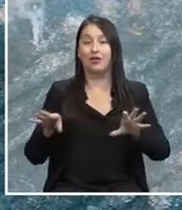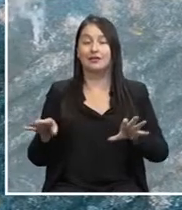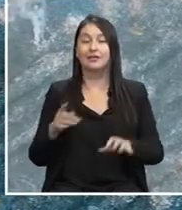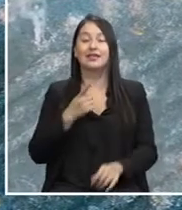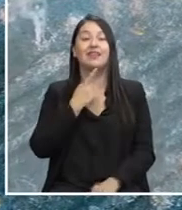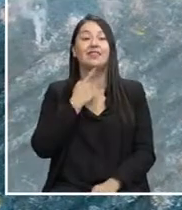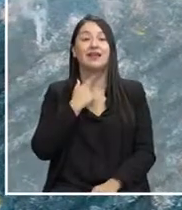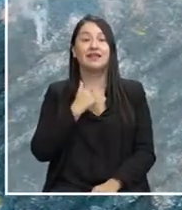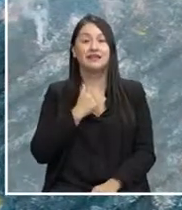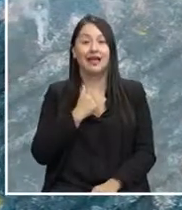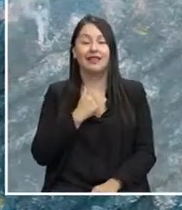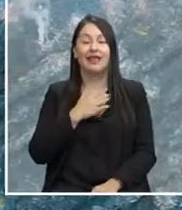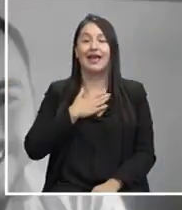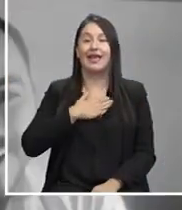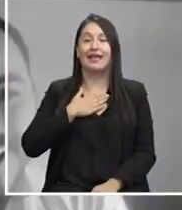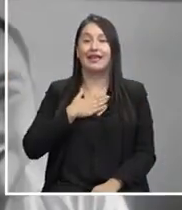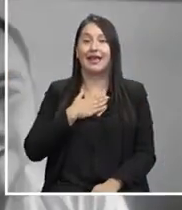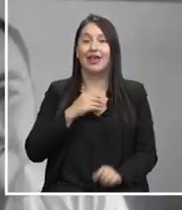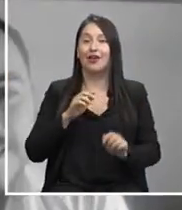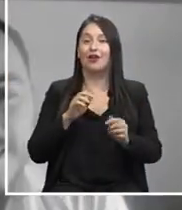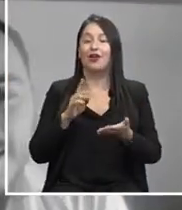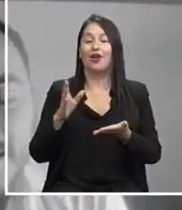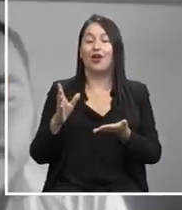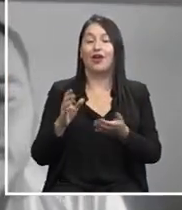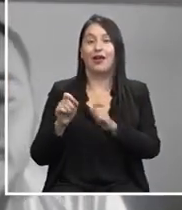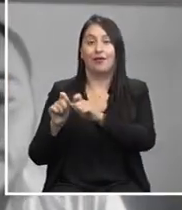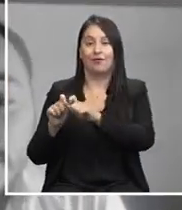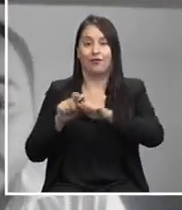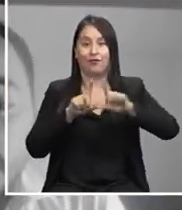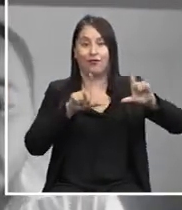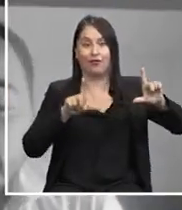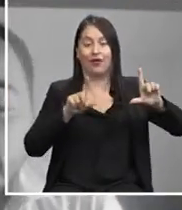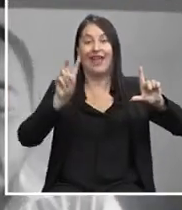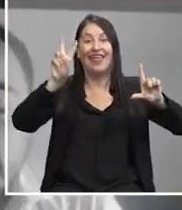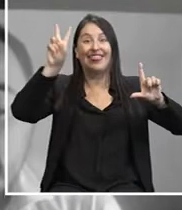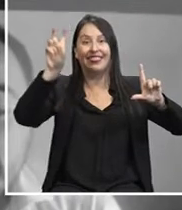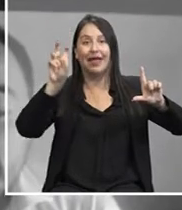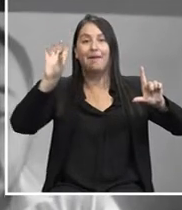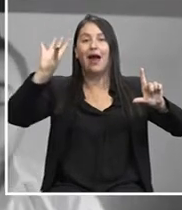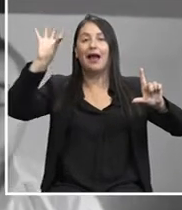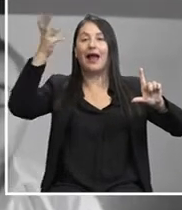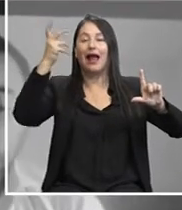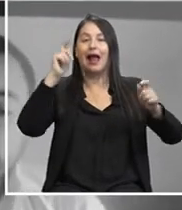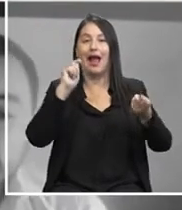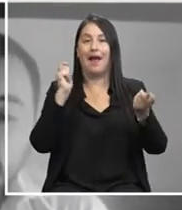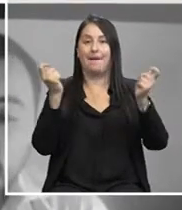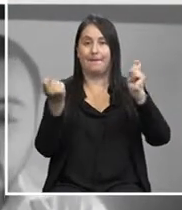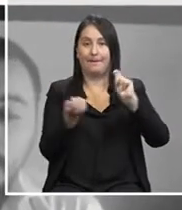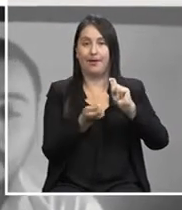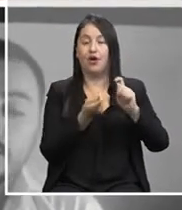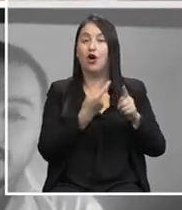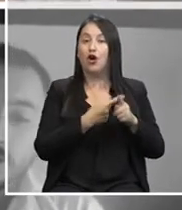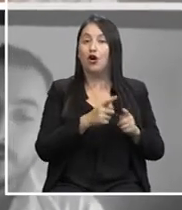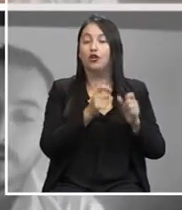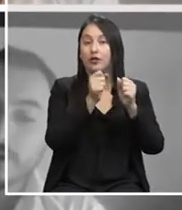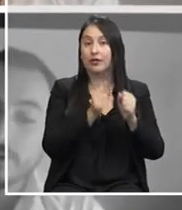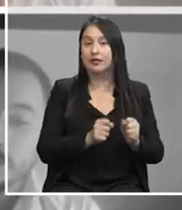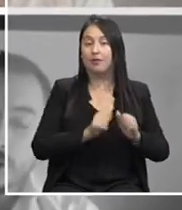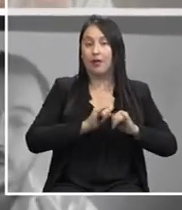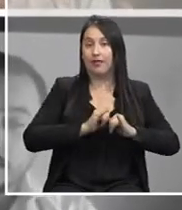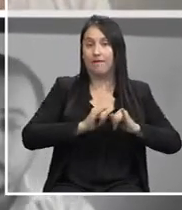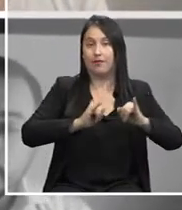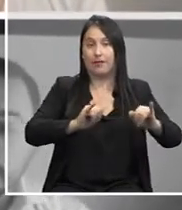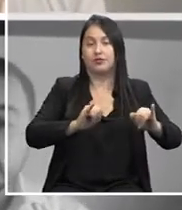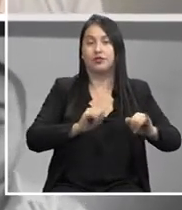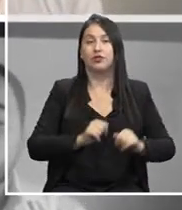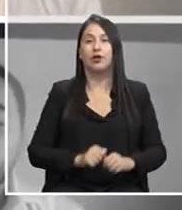quiero llegar a la parte de cambio climático. Así que otra cosa muy interesante que se puede hacer con estos datos, que una vez que tomamos